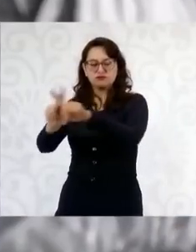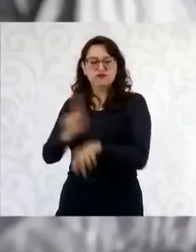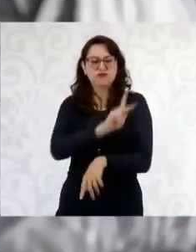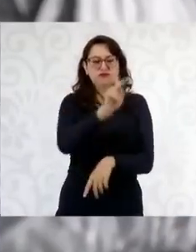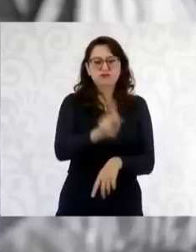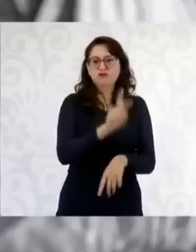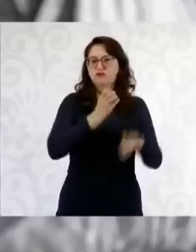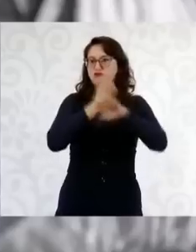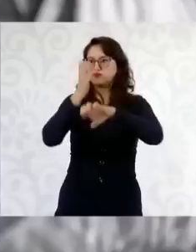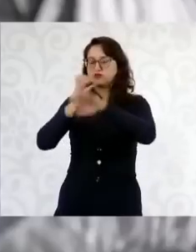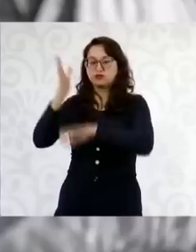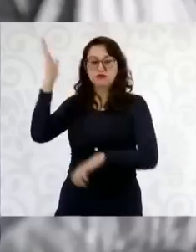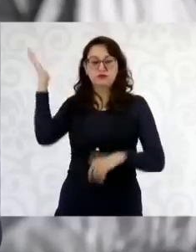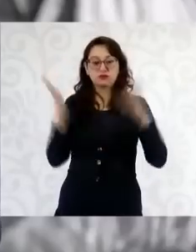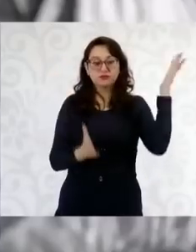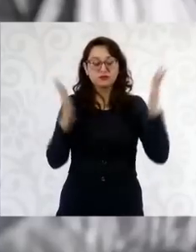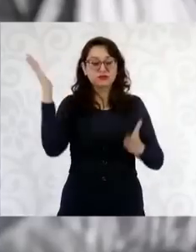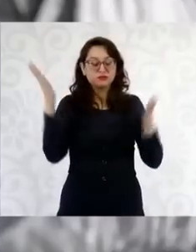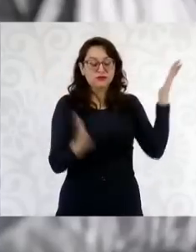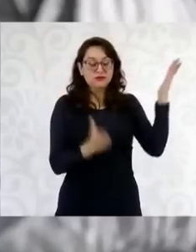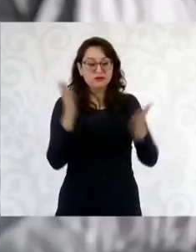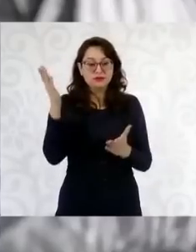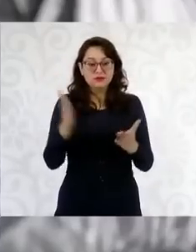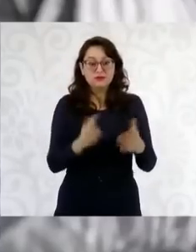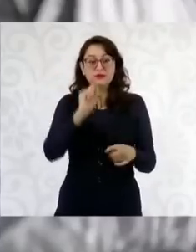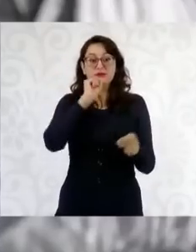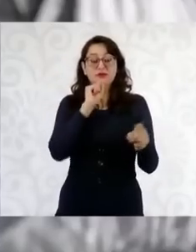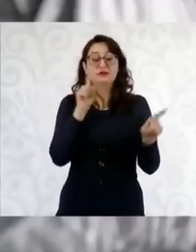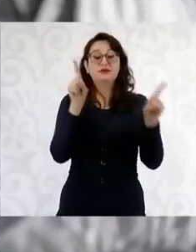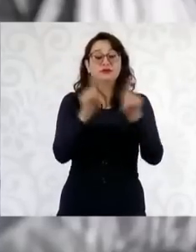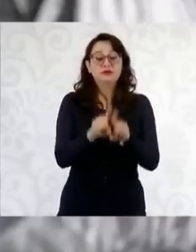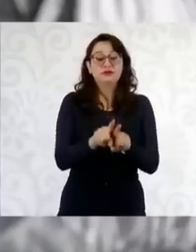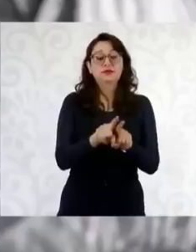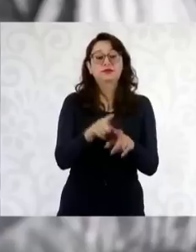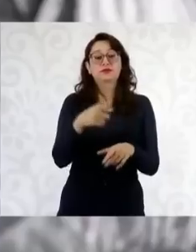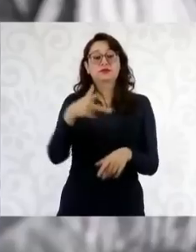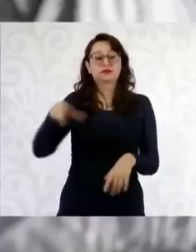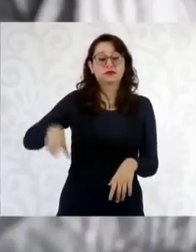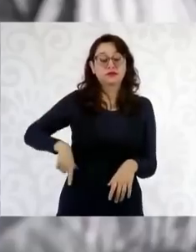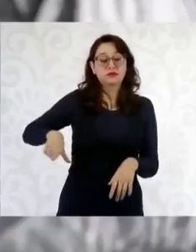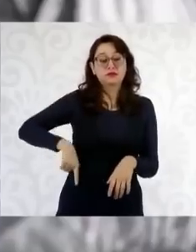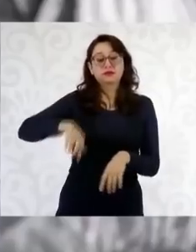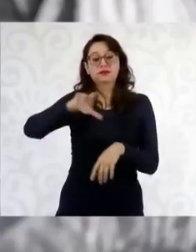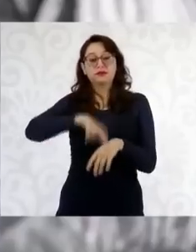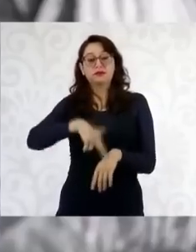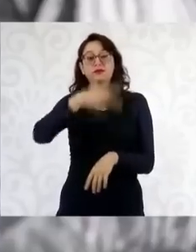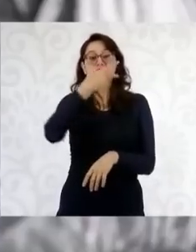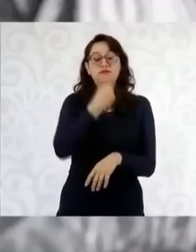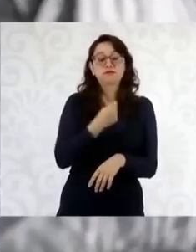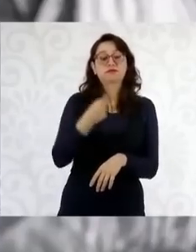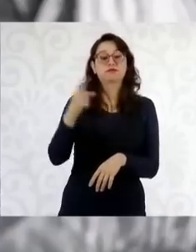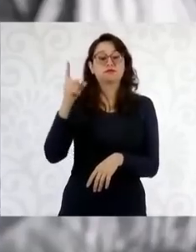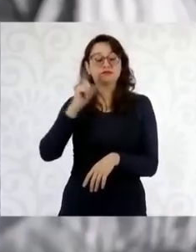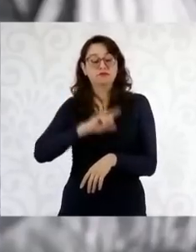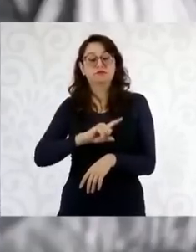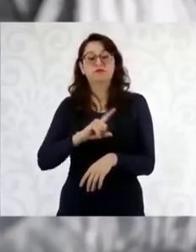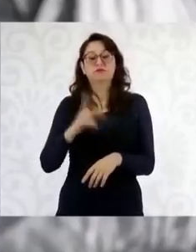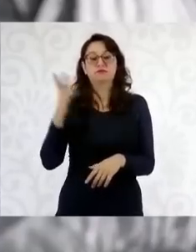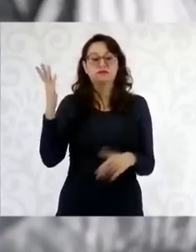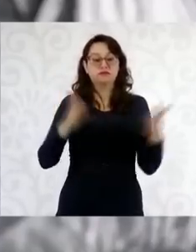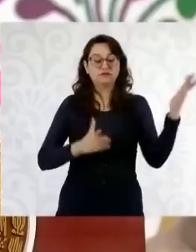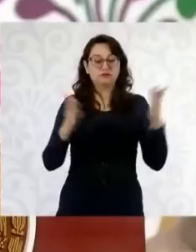entidades federativas. También vendrán varias y varios gobernadores de estas entidades en